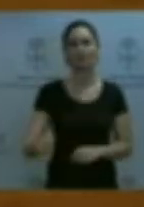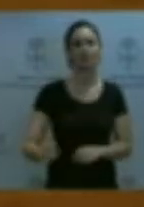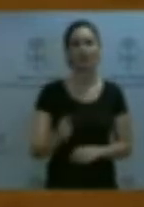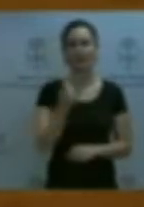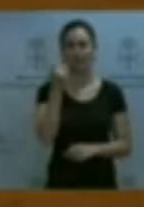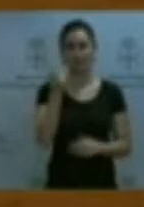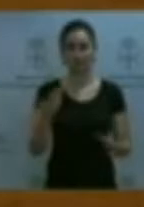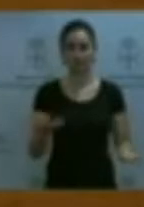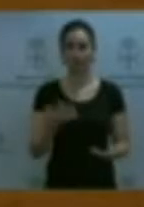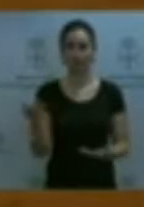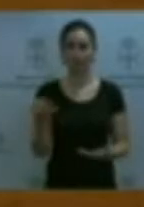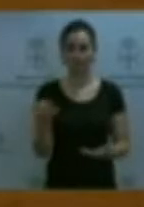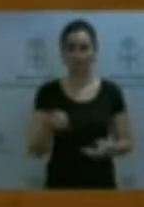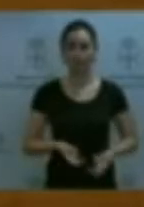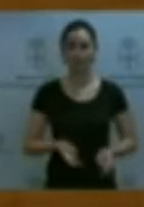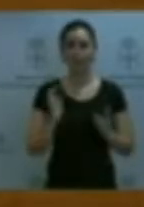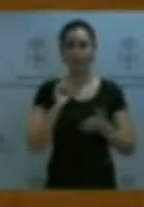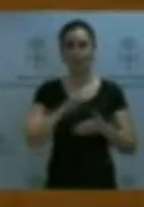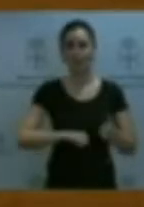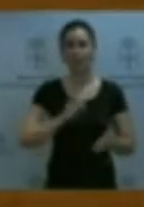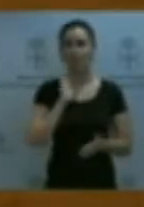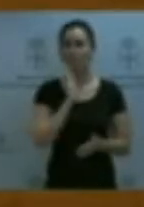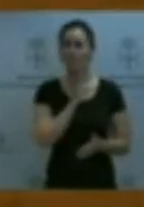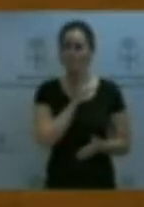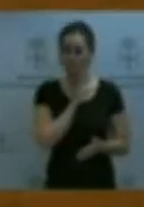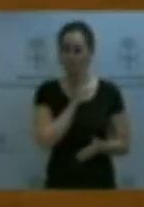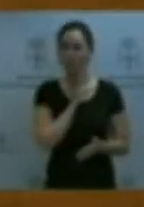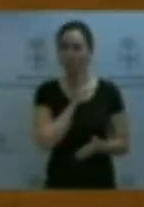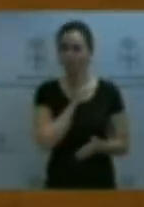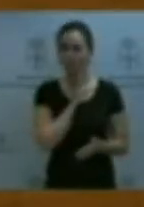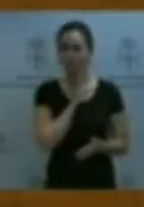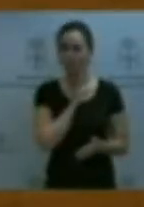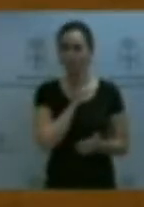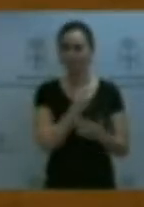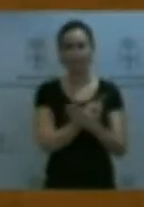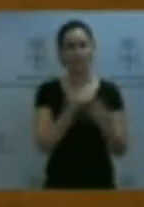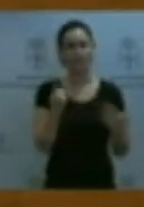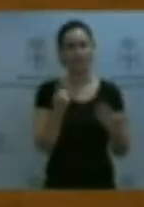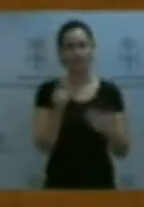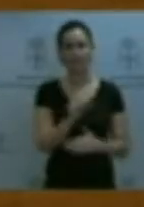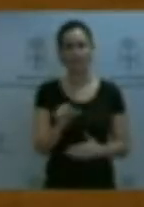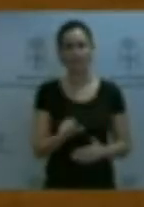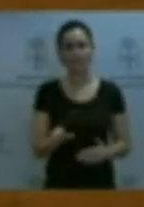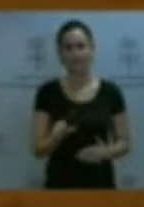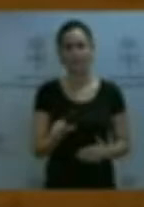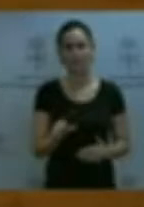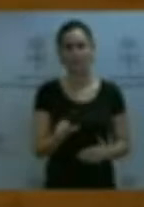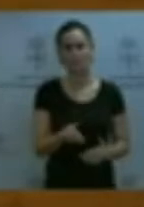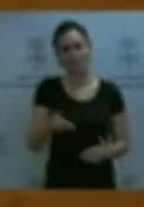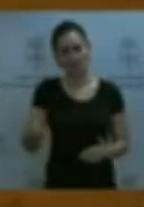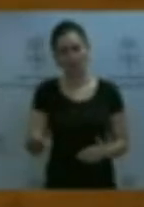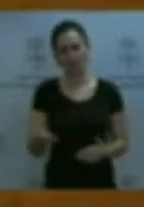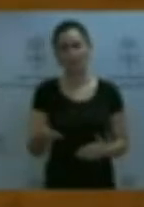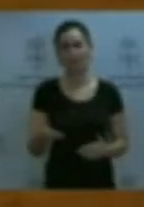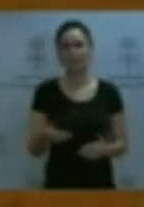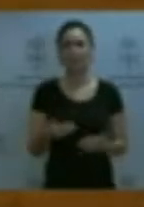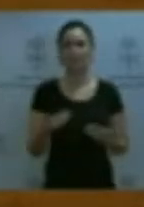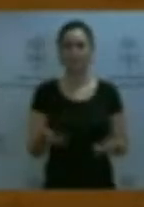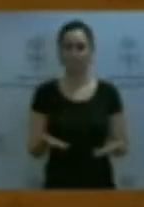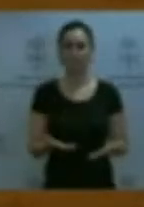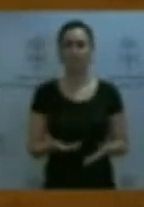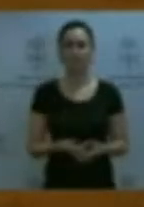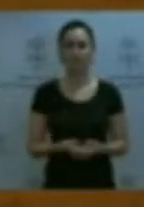maternidad, sobrepasando las 16 semanas del año 85, y señorías, regular y acomodar en